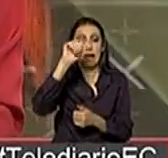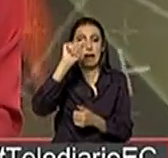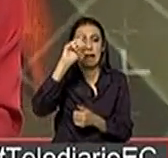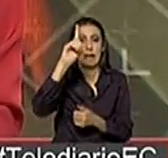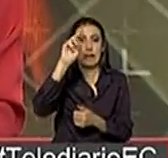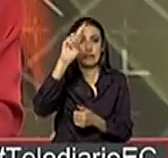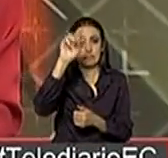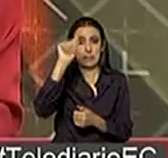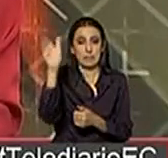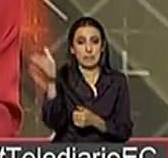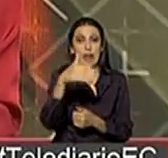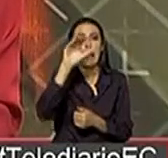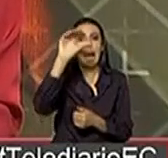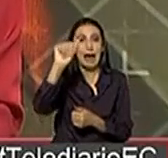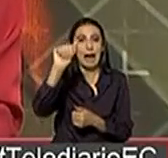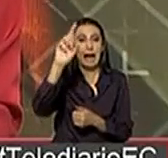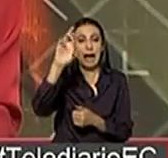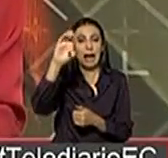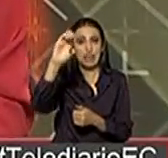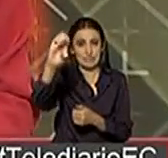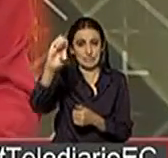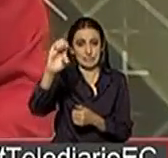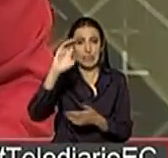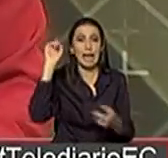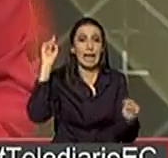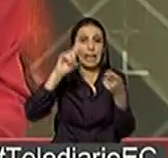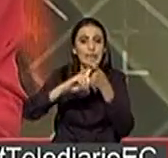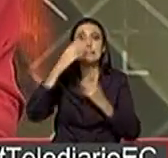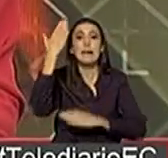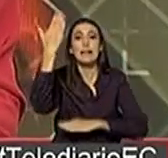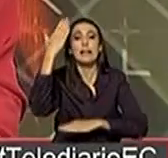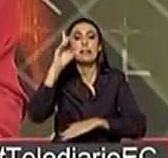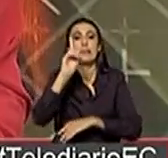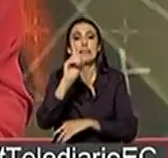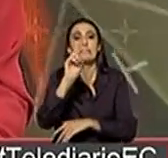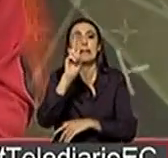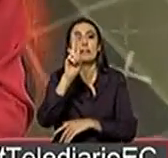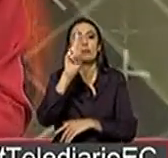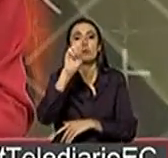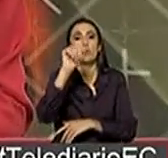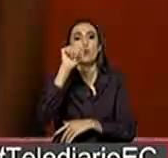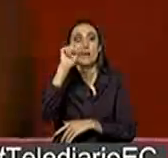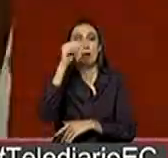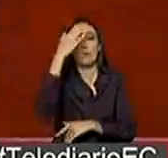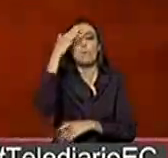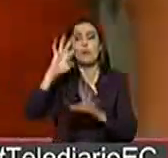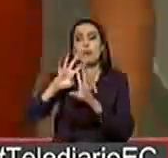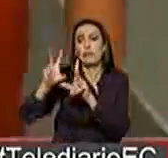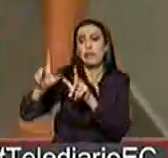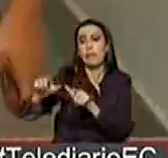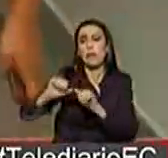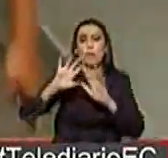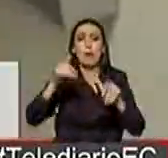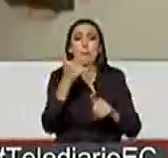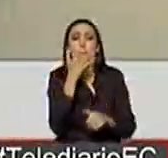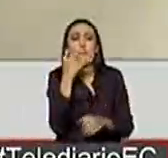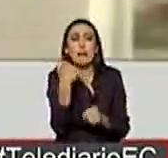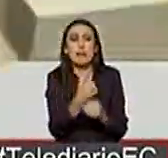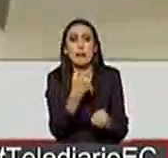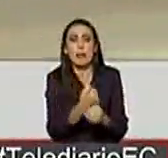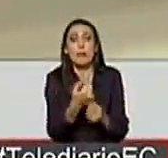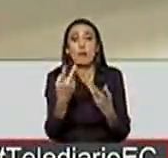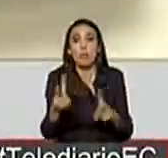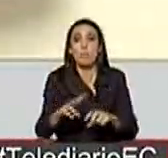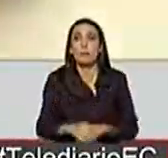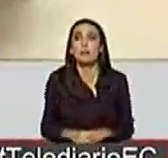alcaldesa de durán está acusada por supuesto delito de asociación ilícita la madrugada de este